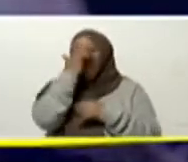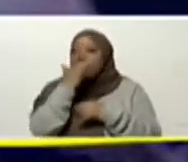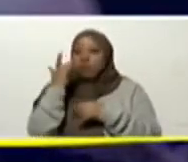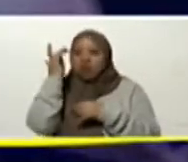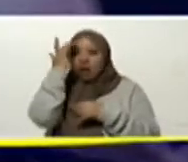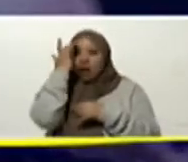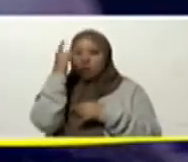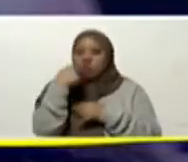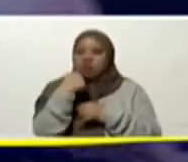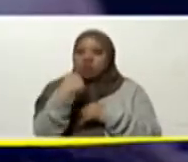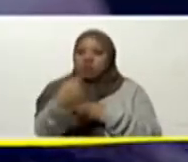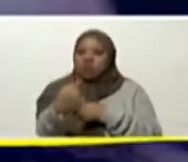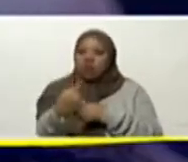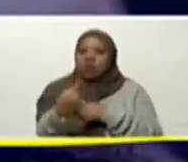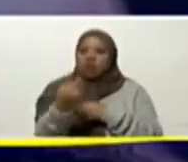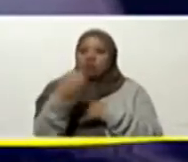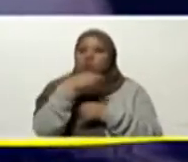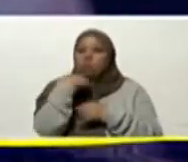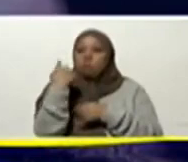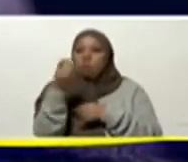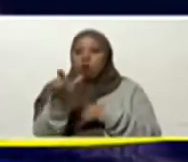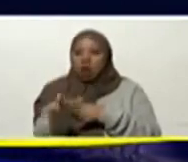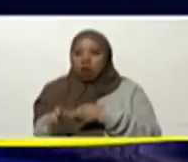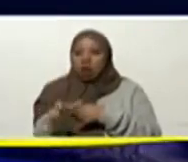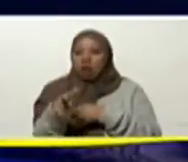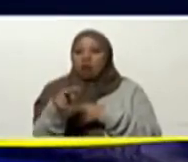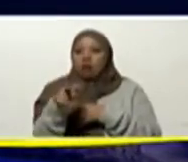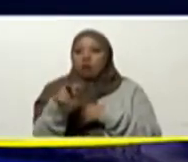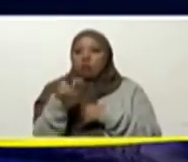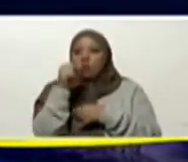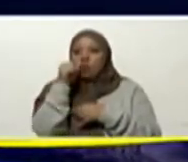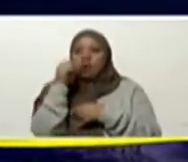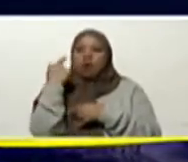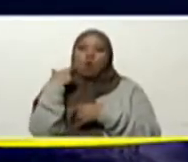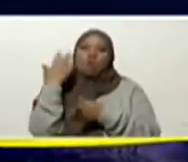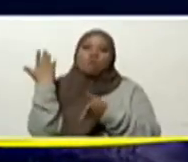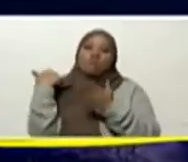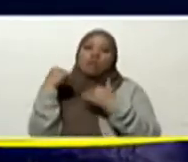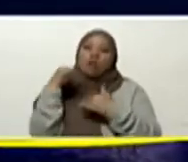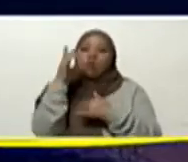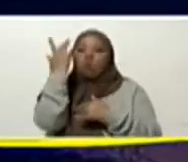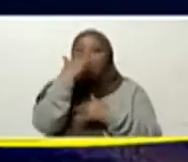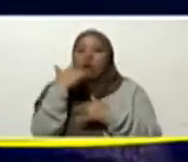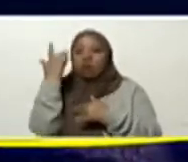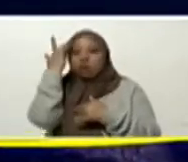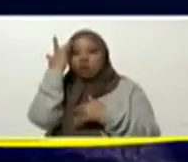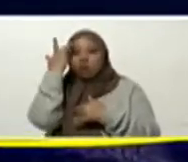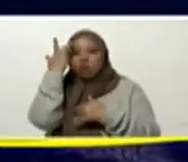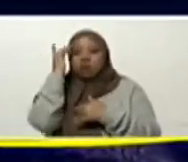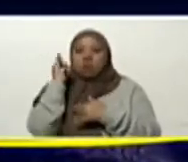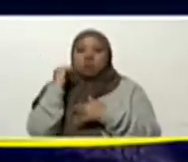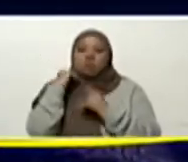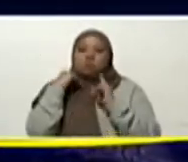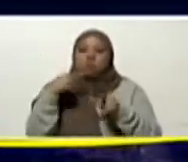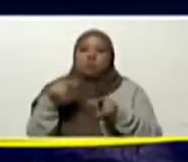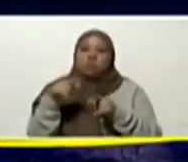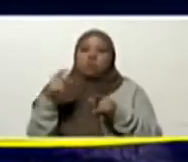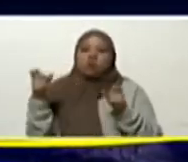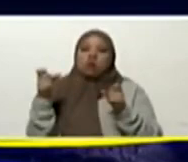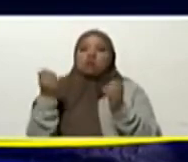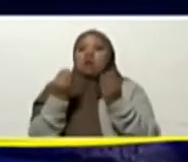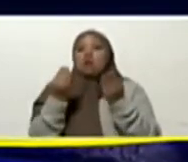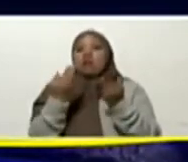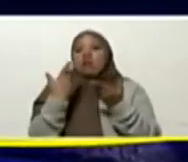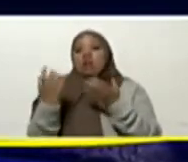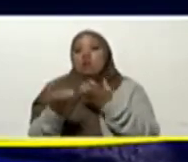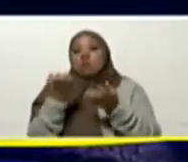cuando muere un viejo africano, es como que si hubiésemos quemado